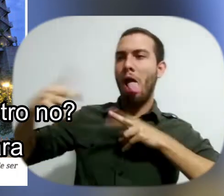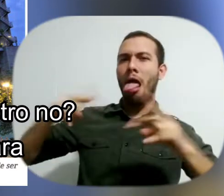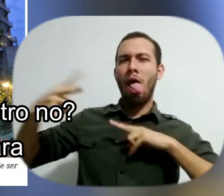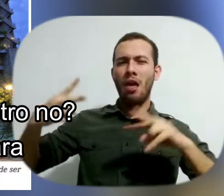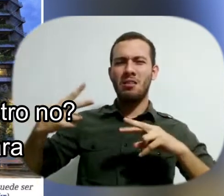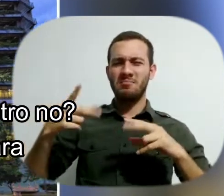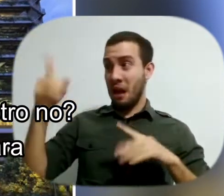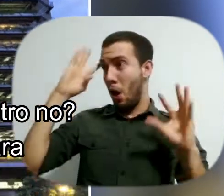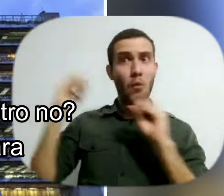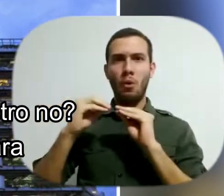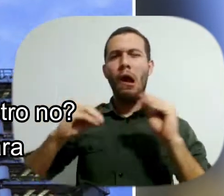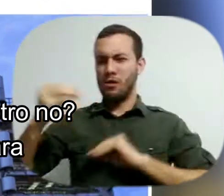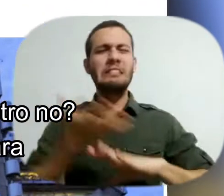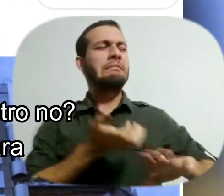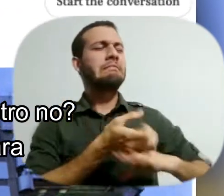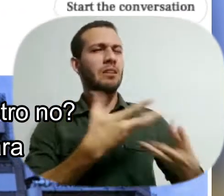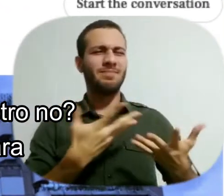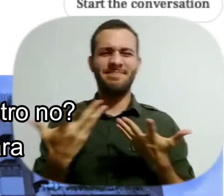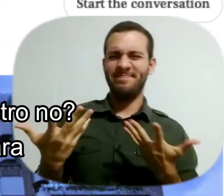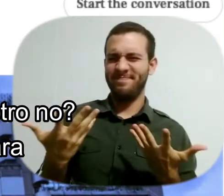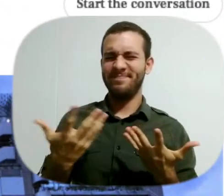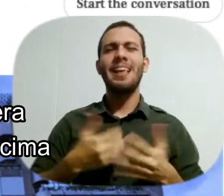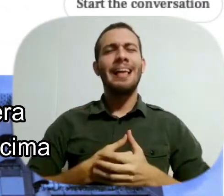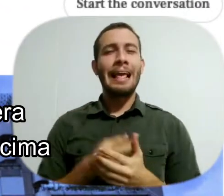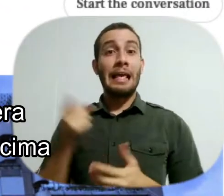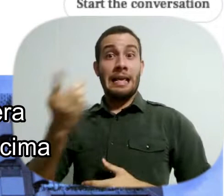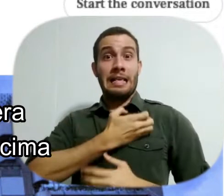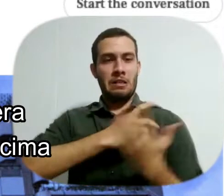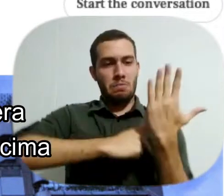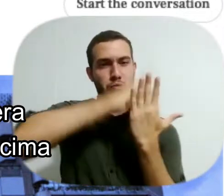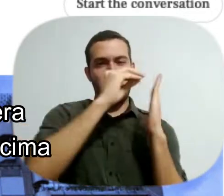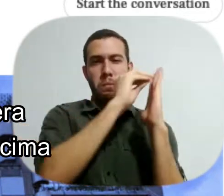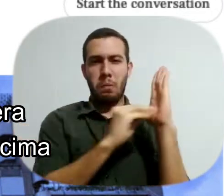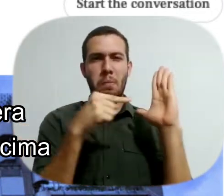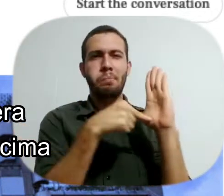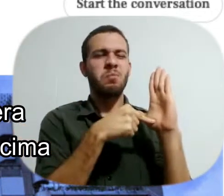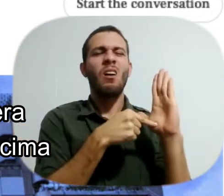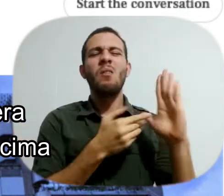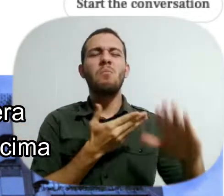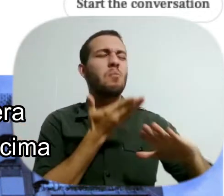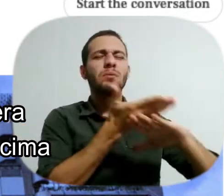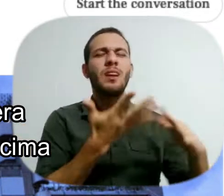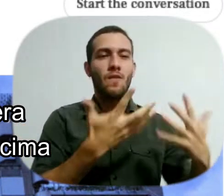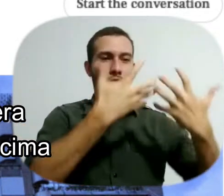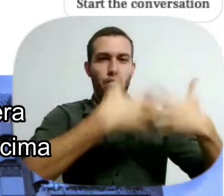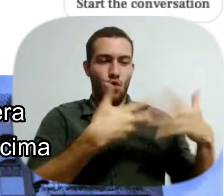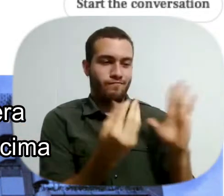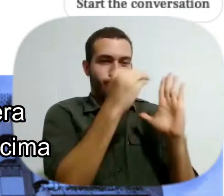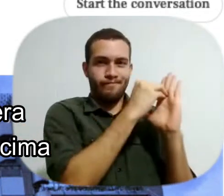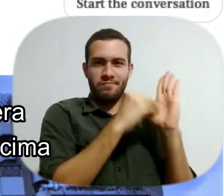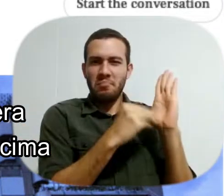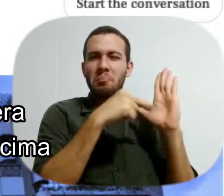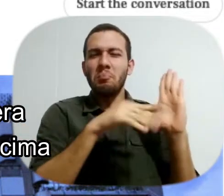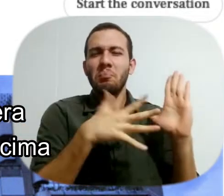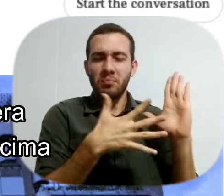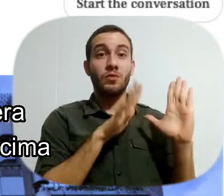pero para lo otro no? Cuando el alcalde presentó el proyecto de acuerdo para ampliar el objeto social de EPM, lo que estaba pidiendo era facultades